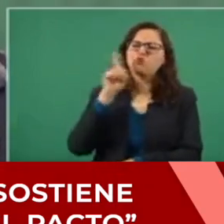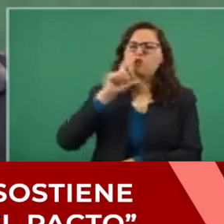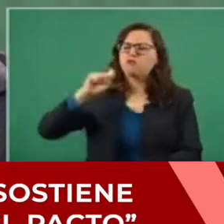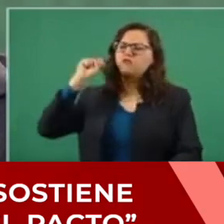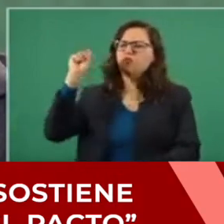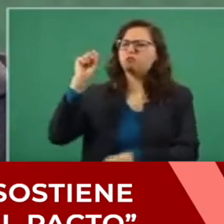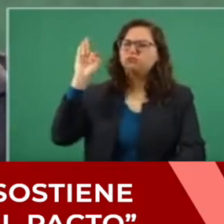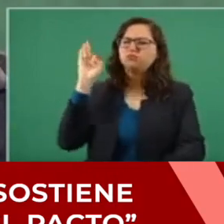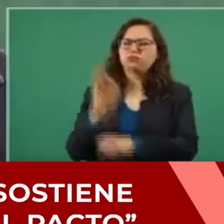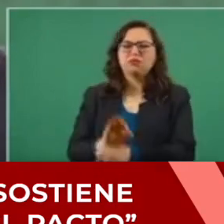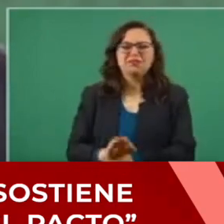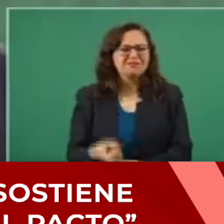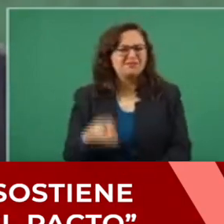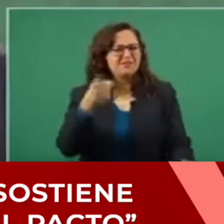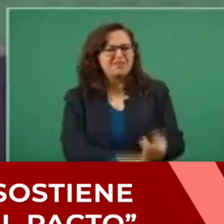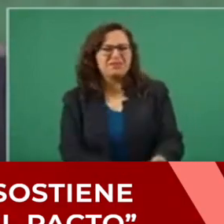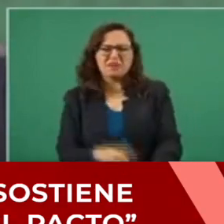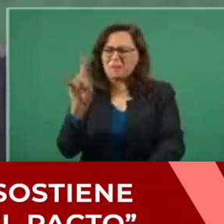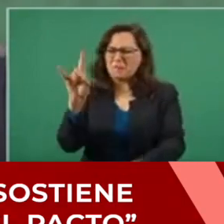rompe el pacto.